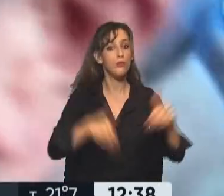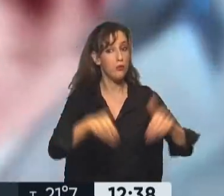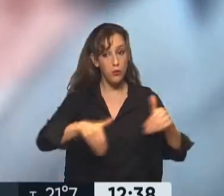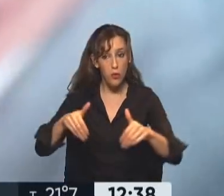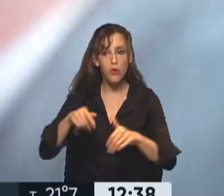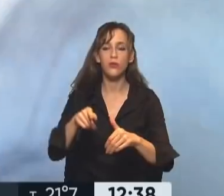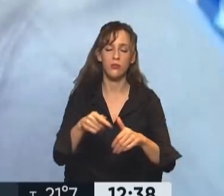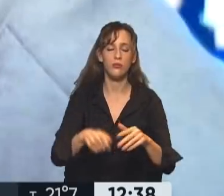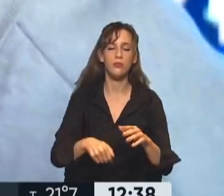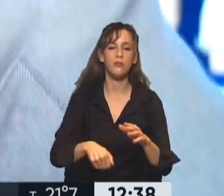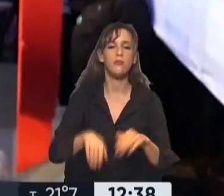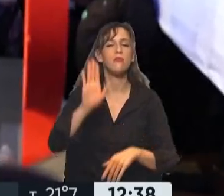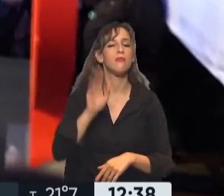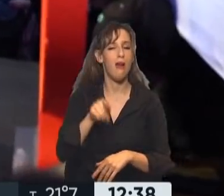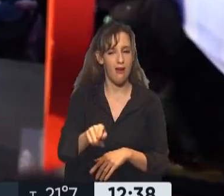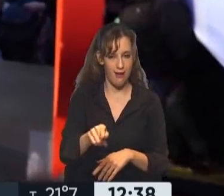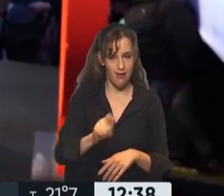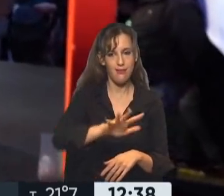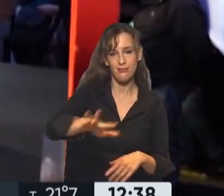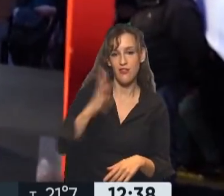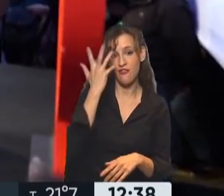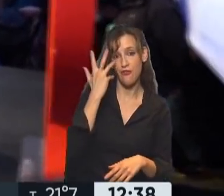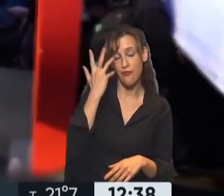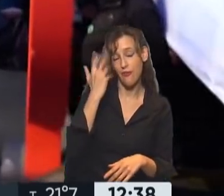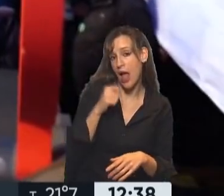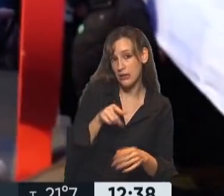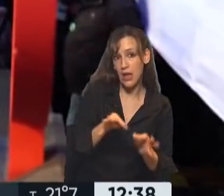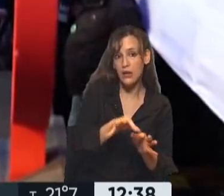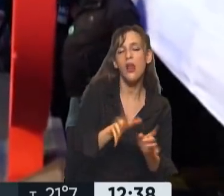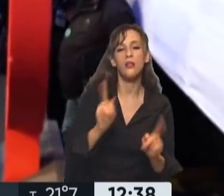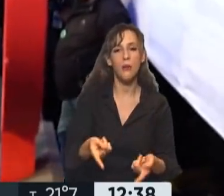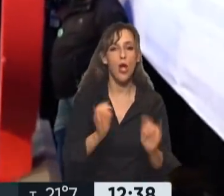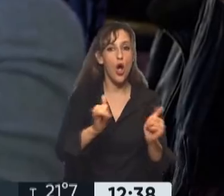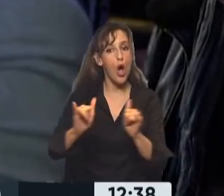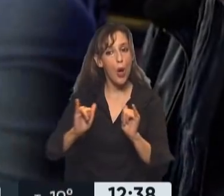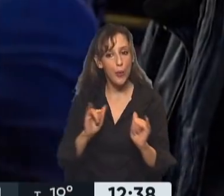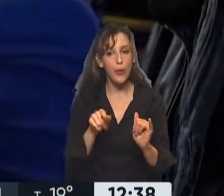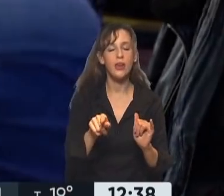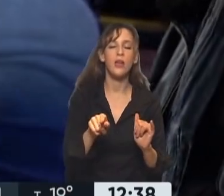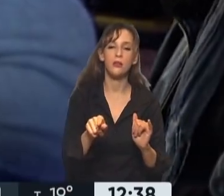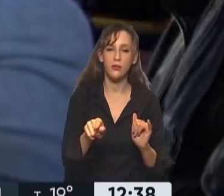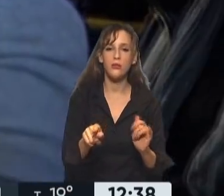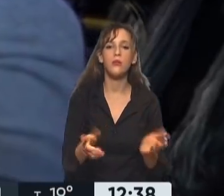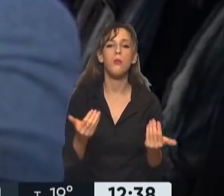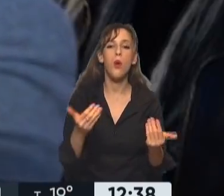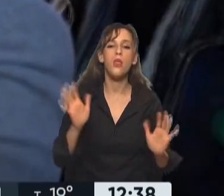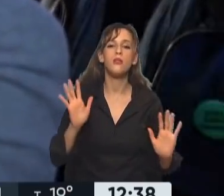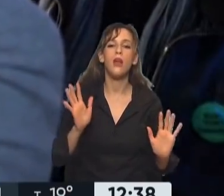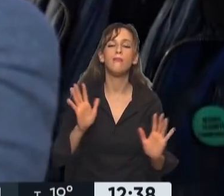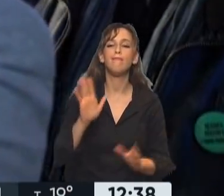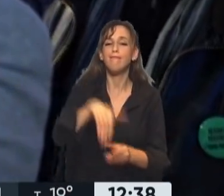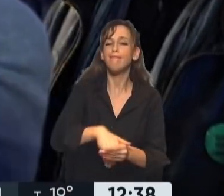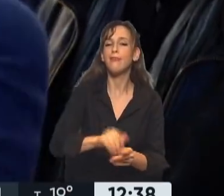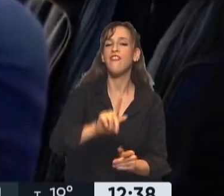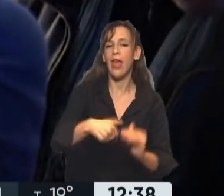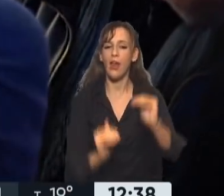áreas metropolitanas, particularmente en la isla de Francia, y entre los jóvenes podrían ser los que decidan el resultado, pero